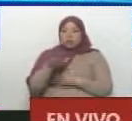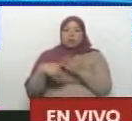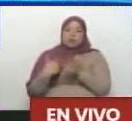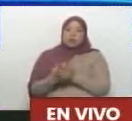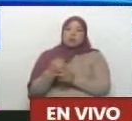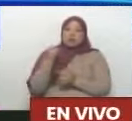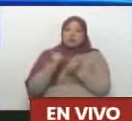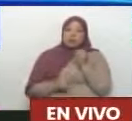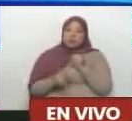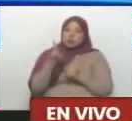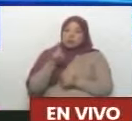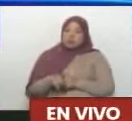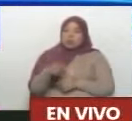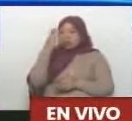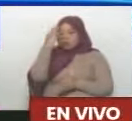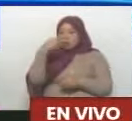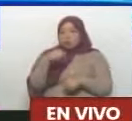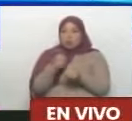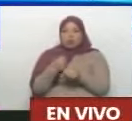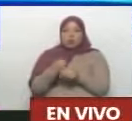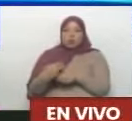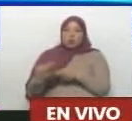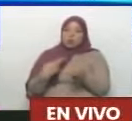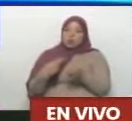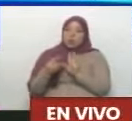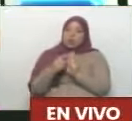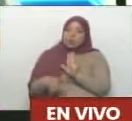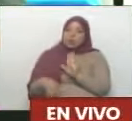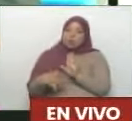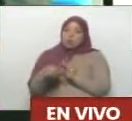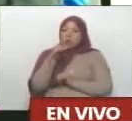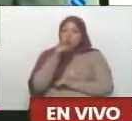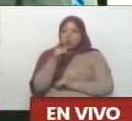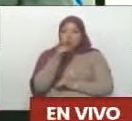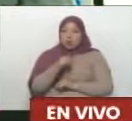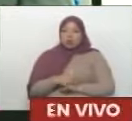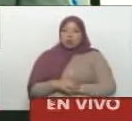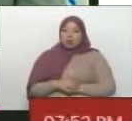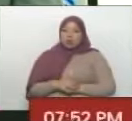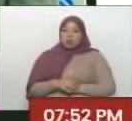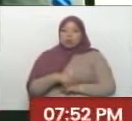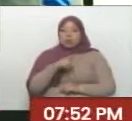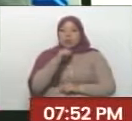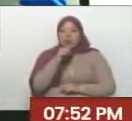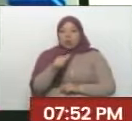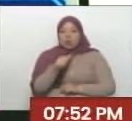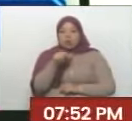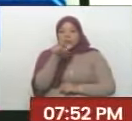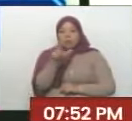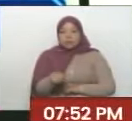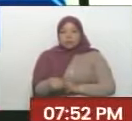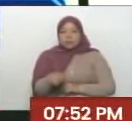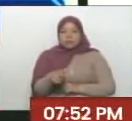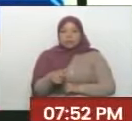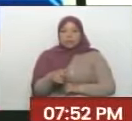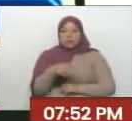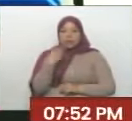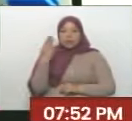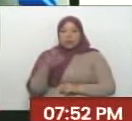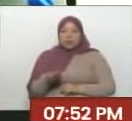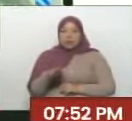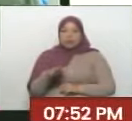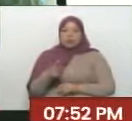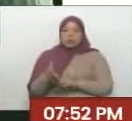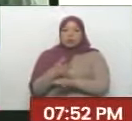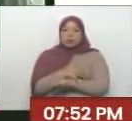haciendo también. Yo me acuerdo que los ridículos estos de la derecha, el Leopoldo López, ridículo, la Machado,